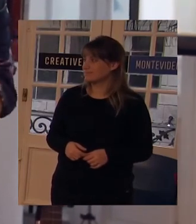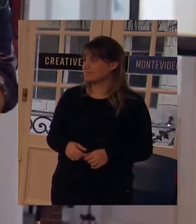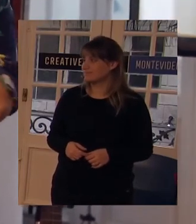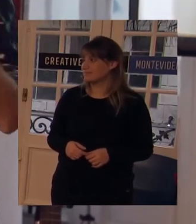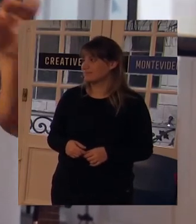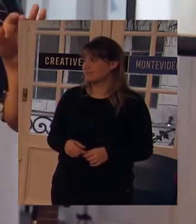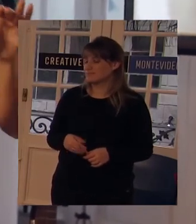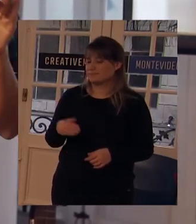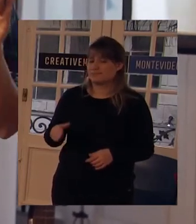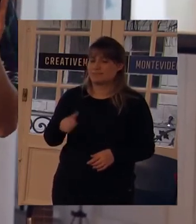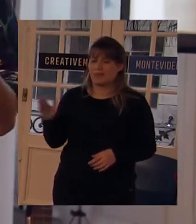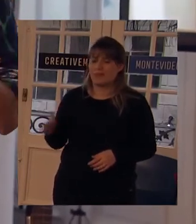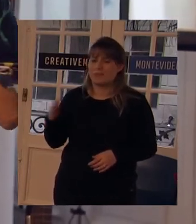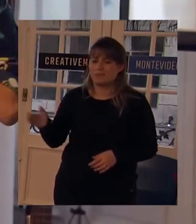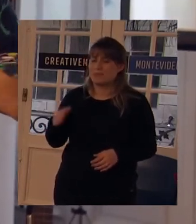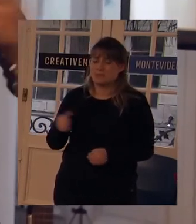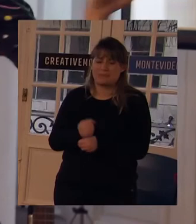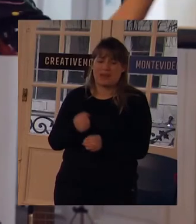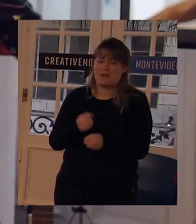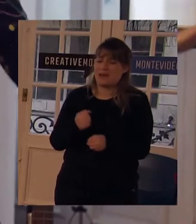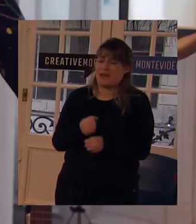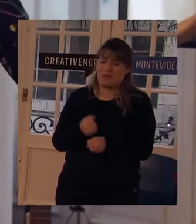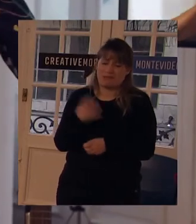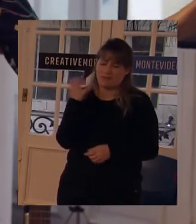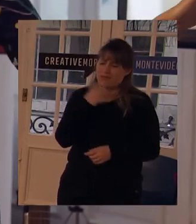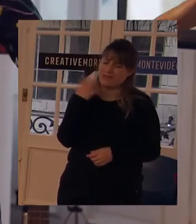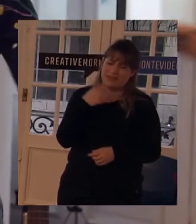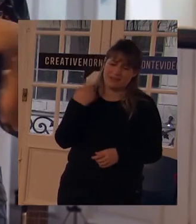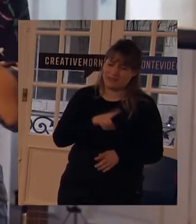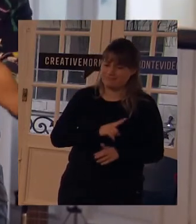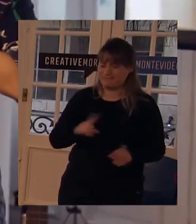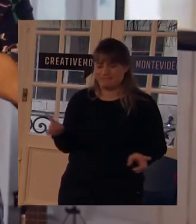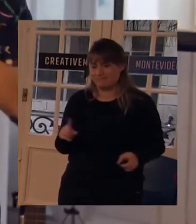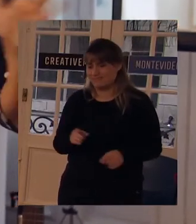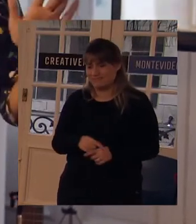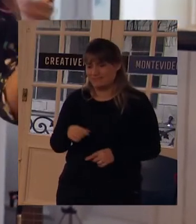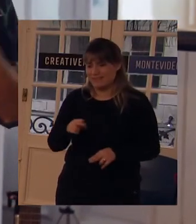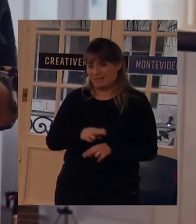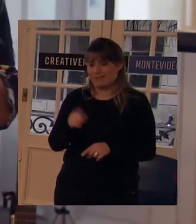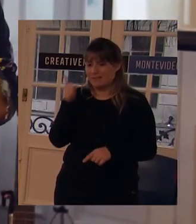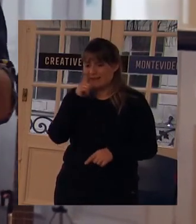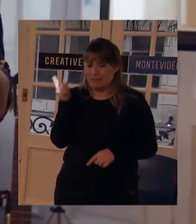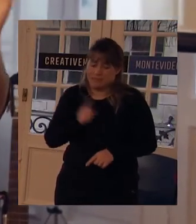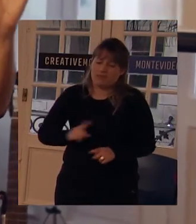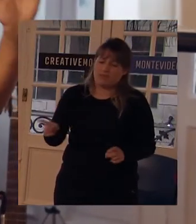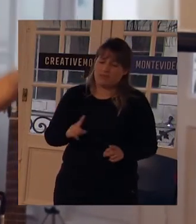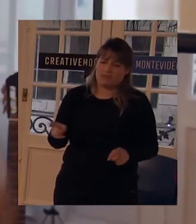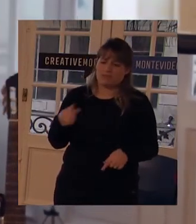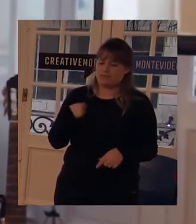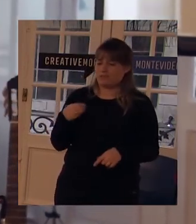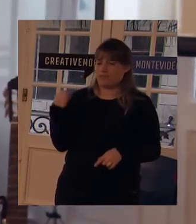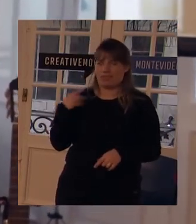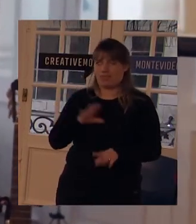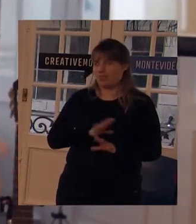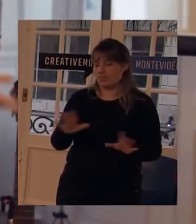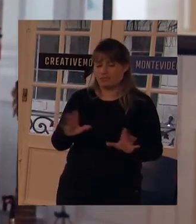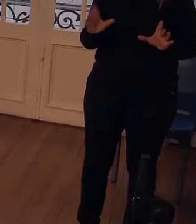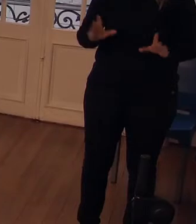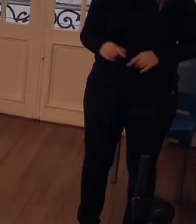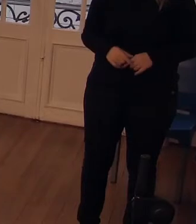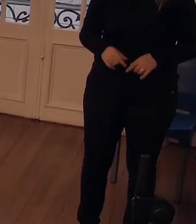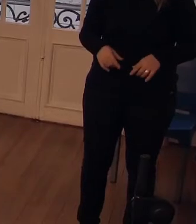Proceso totalmente ineficiente, chiquilines. O sea, estamos hablando de optimización de tiempos, eso fue tipo, yo, frustración total. Pero